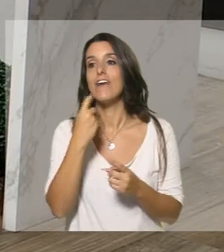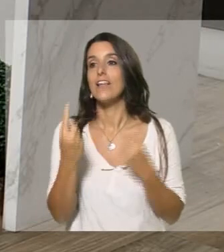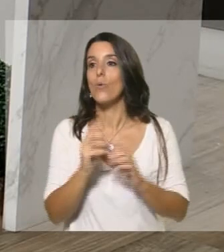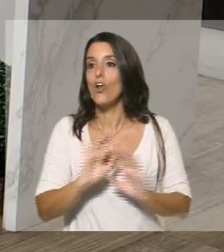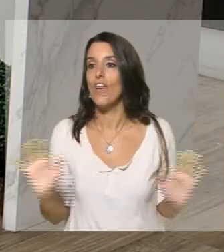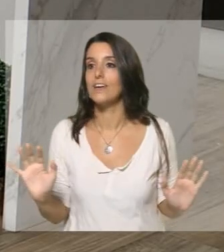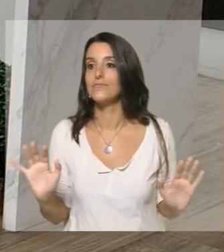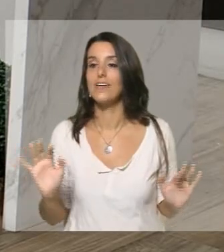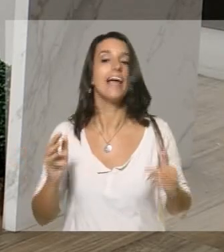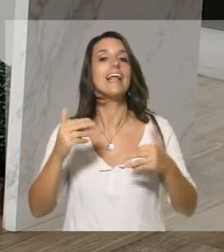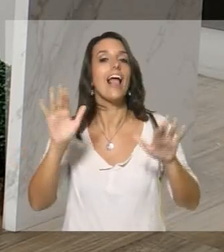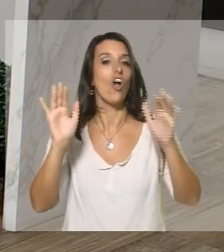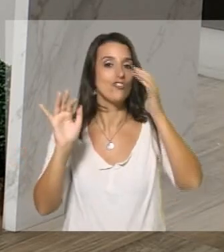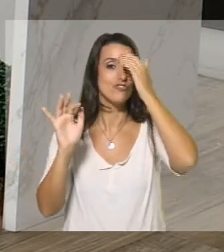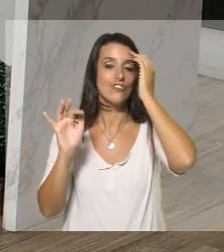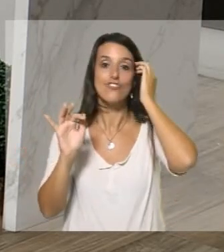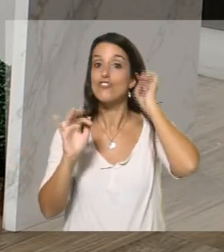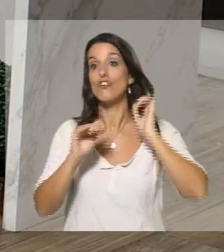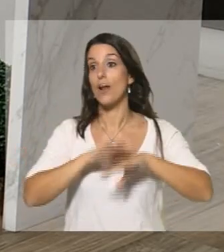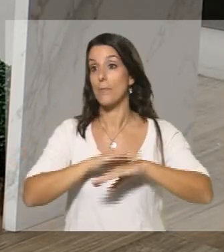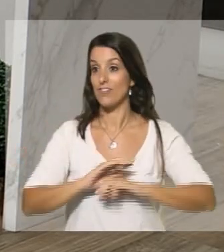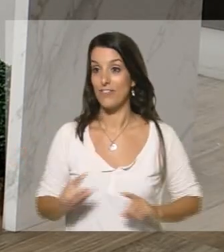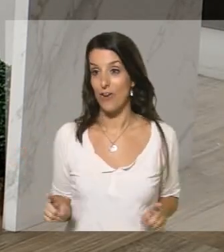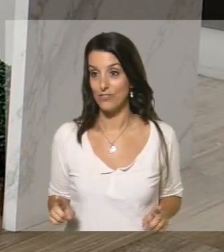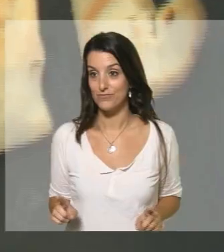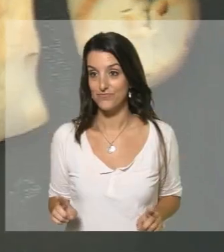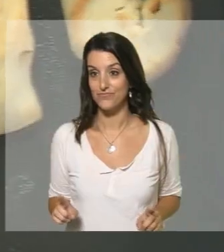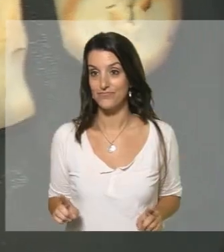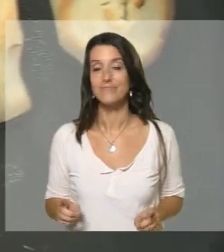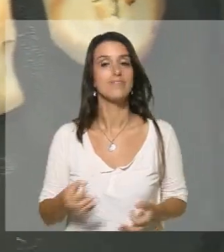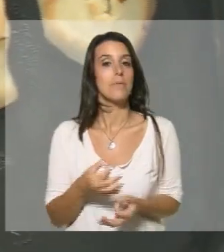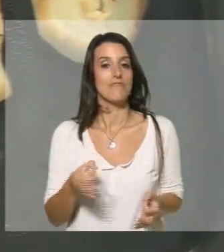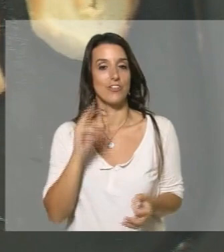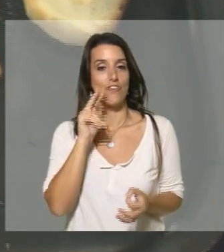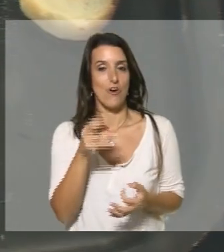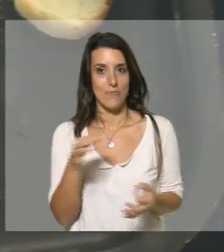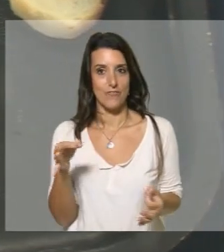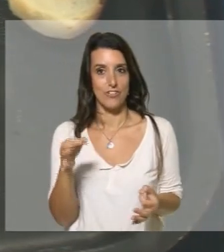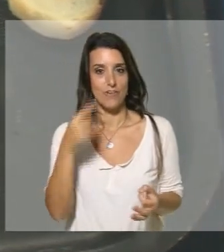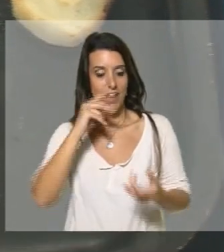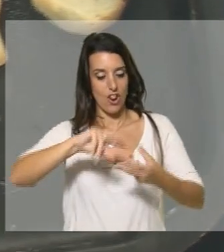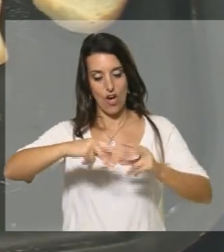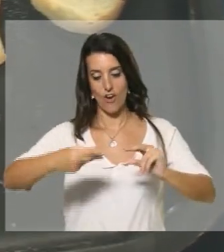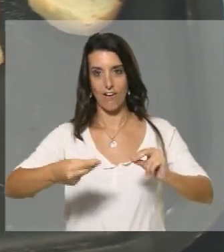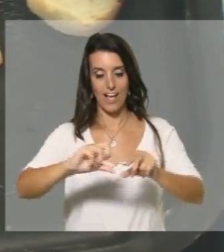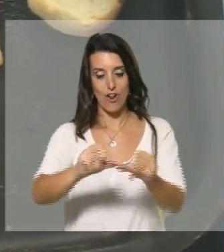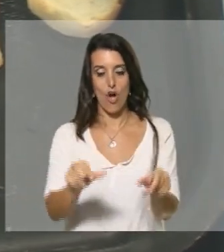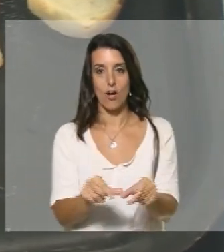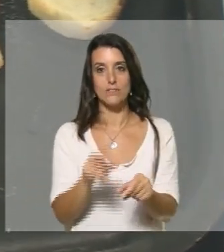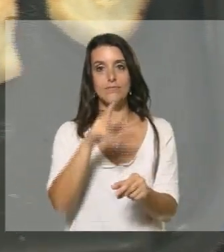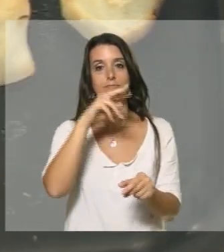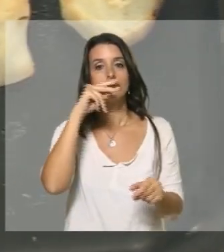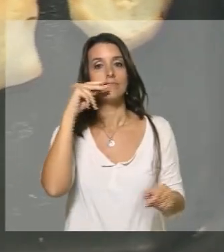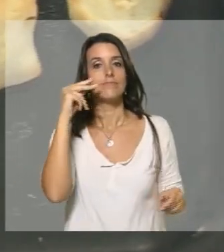lejos nuestro, Leo. No, nosotros nos hacemos responsables. ¿Se ve? Muy bien. Ahí sí, perfecto. Y acá las rosquitas. Miren lo que es. Y el aroma,